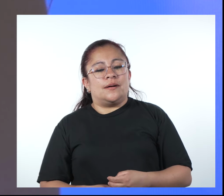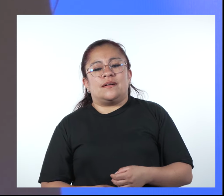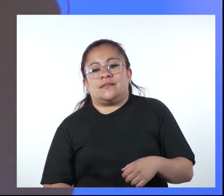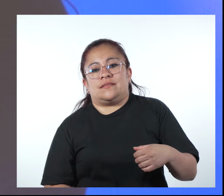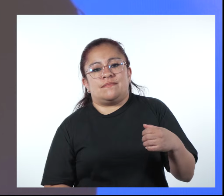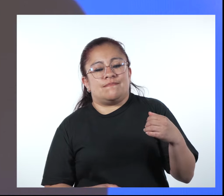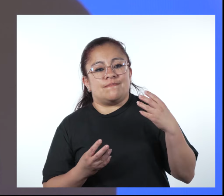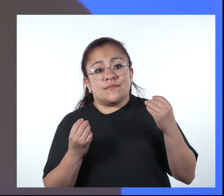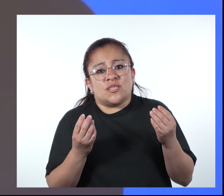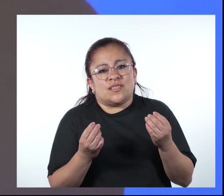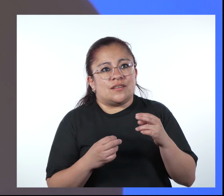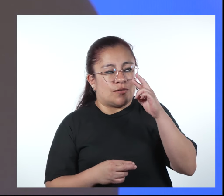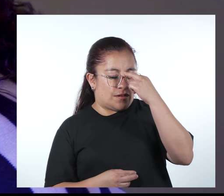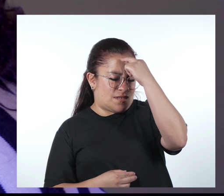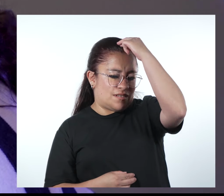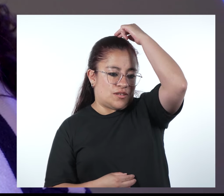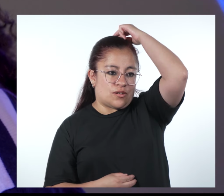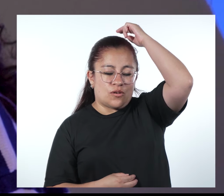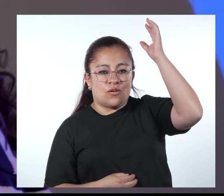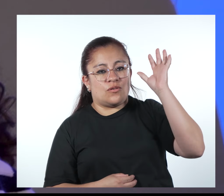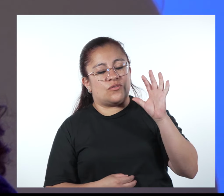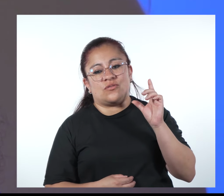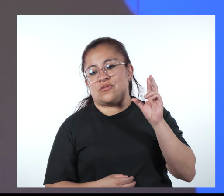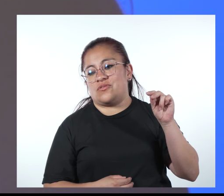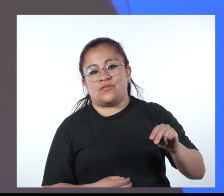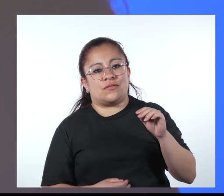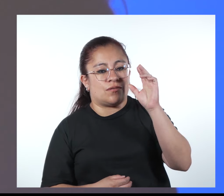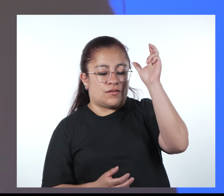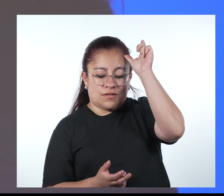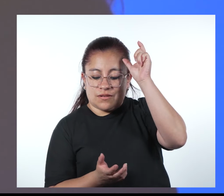Me sentía sola y aislada.